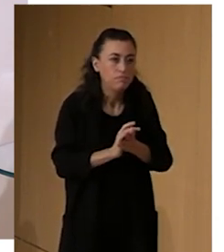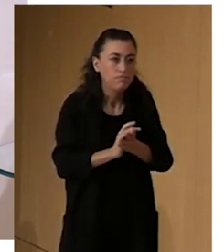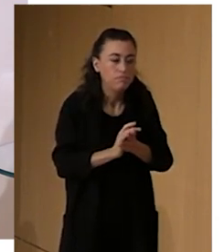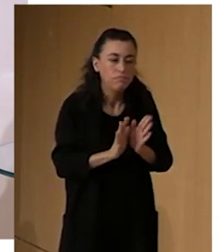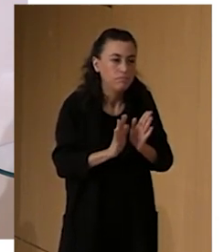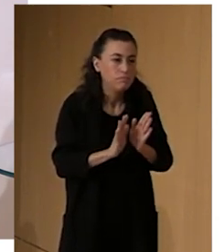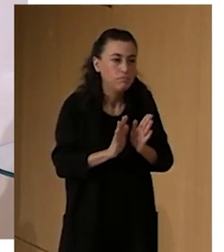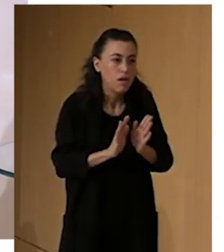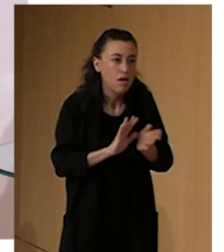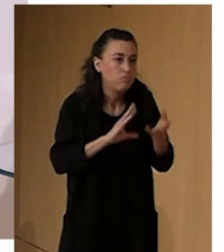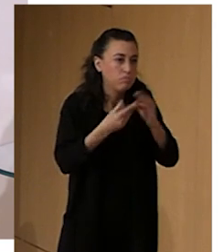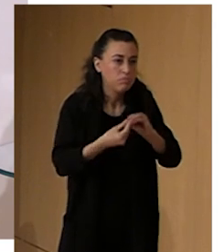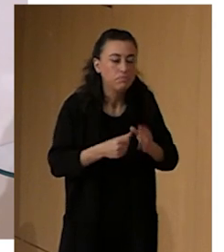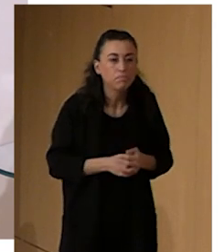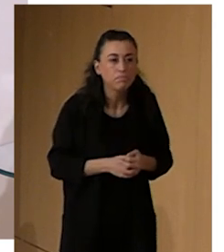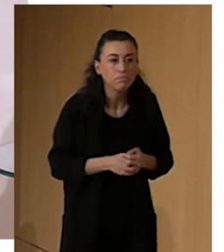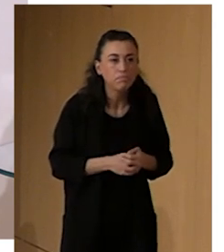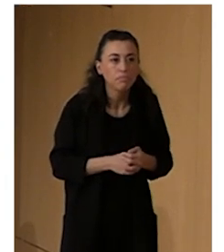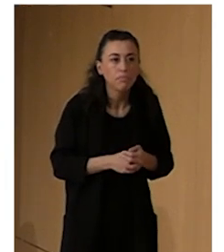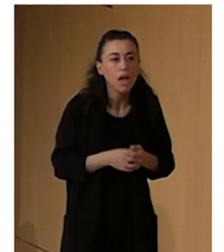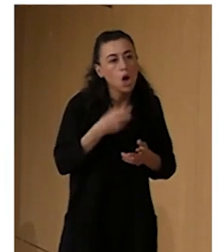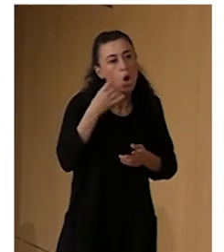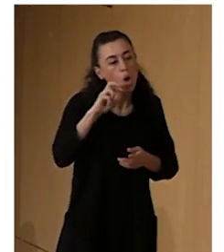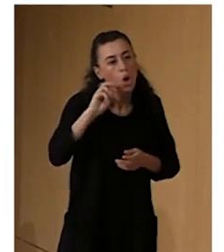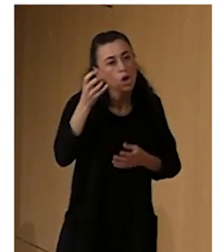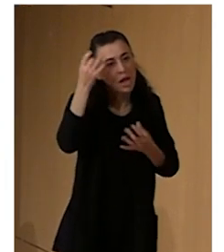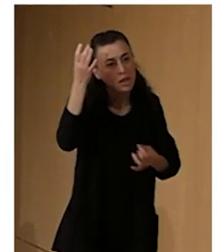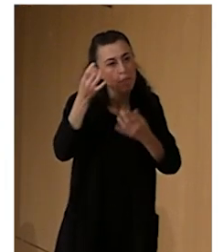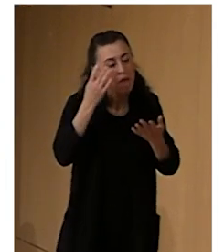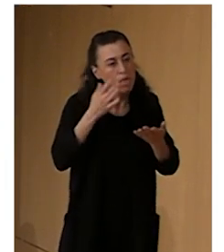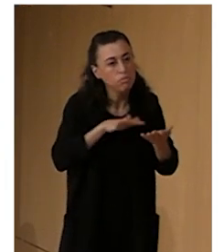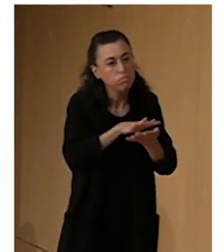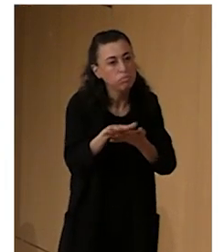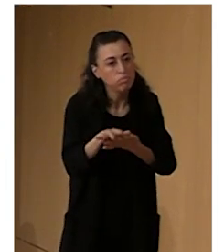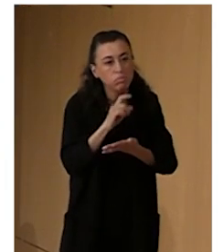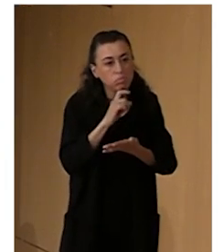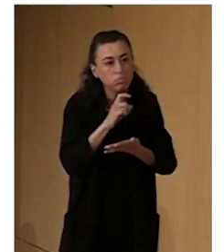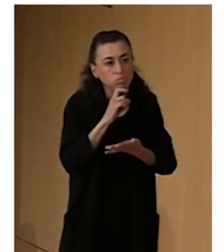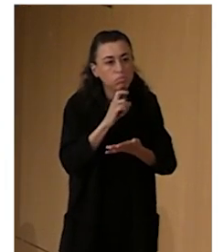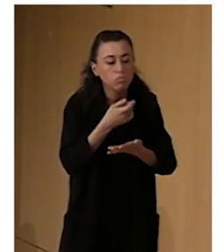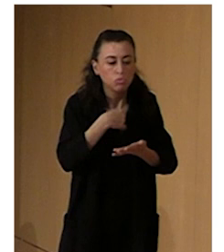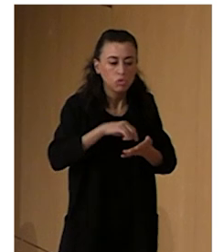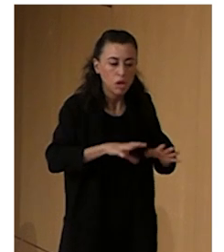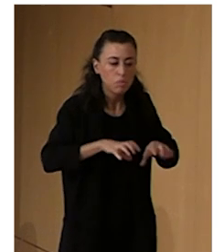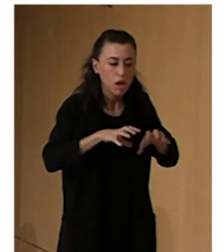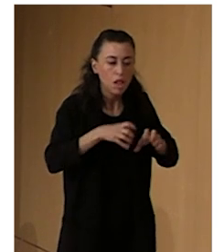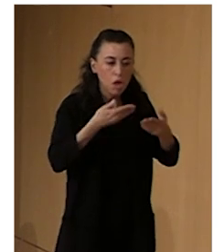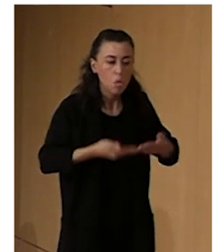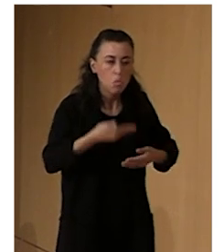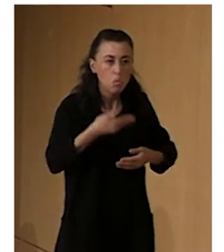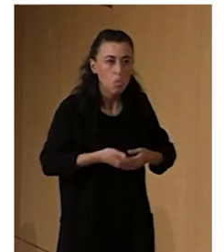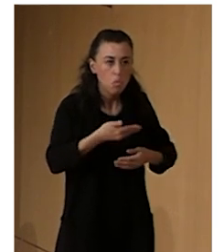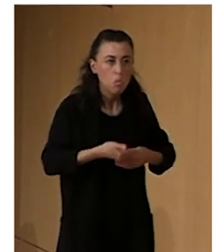eh Como impacto en la en otras actividades No pues hemos aprendido Pues que es fundamental conceptualizar las actividades